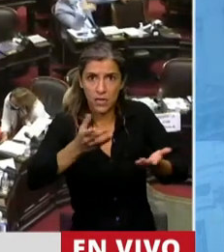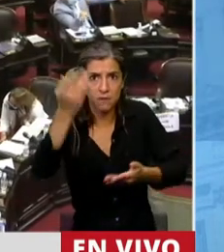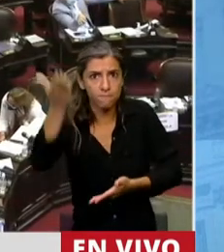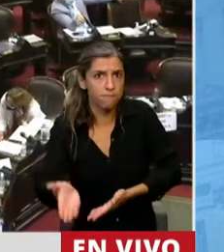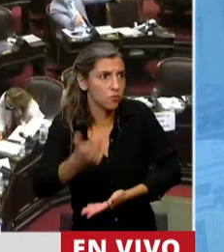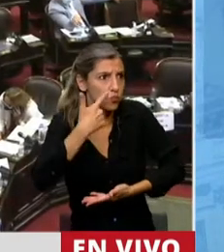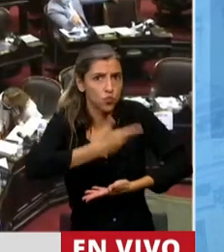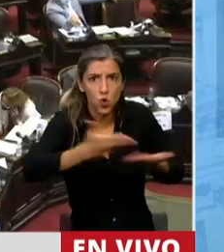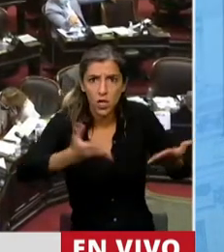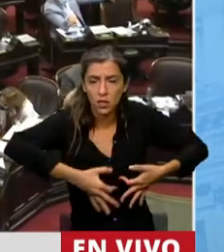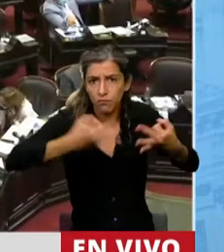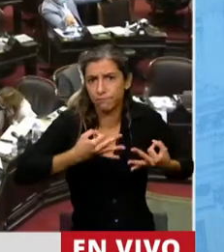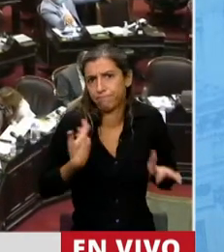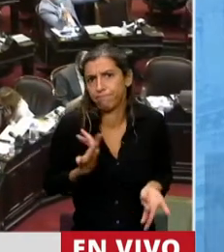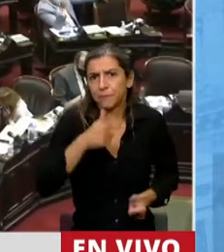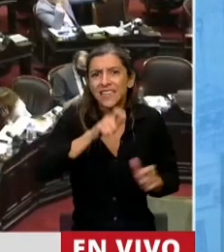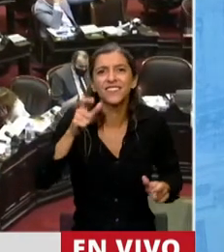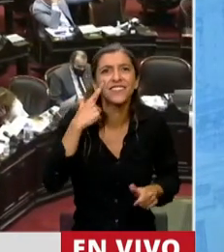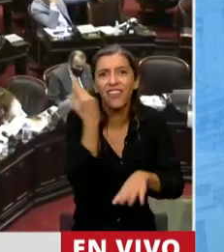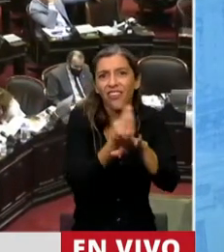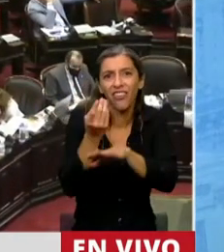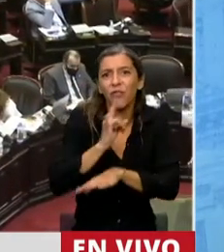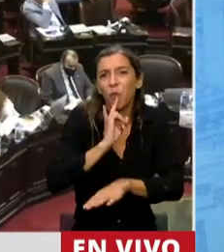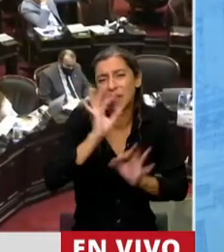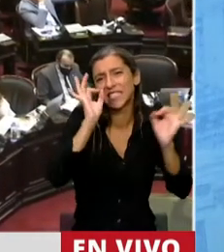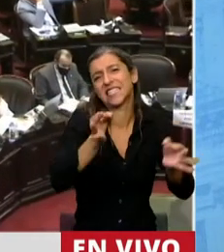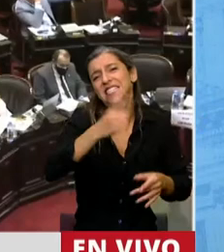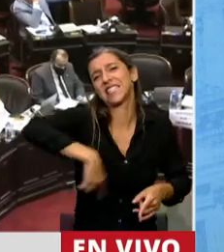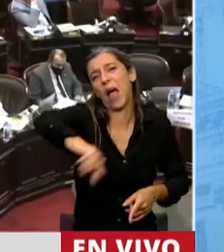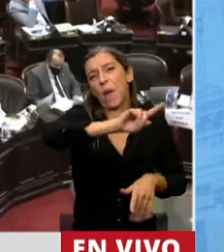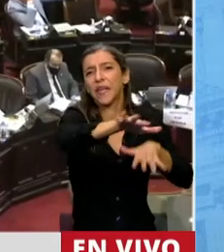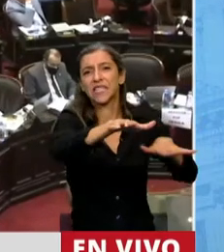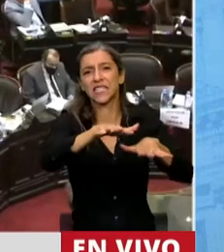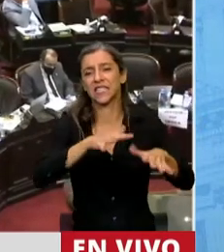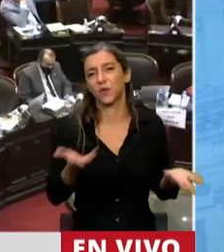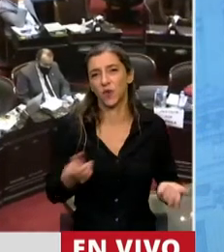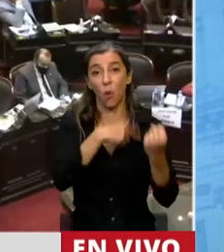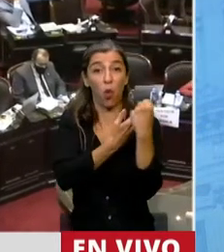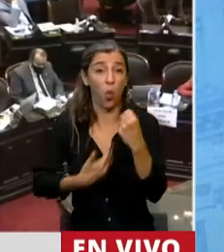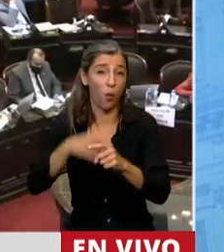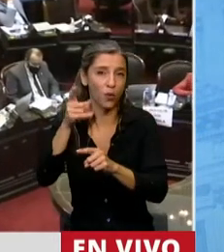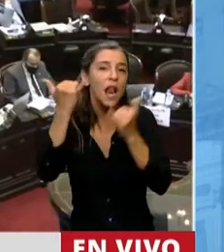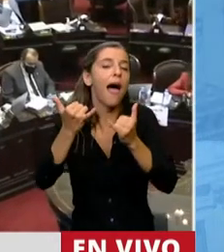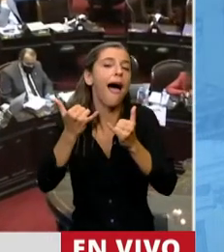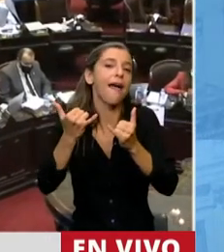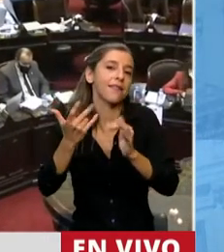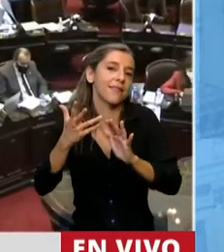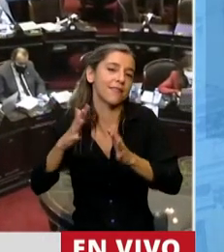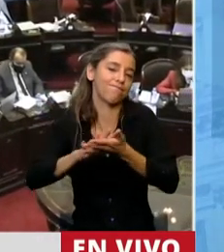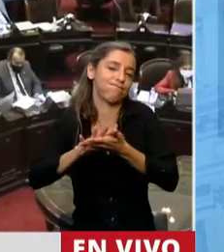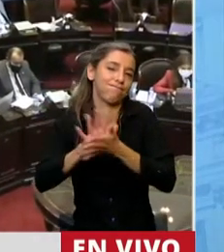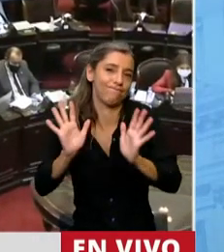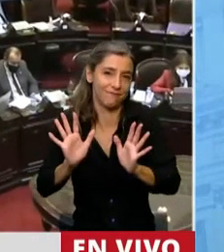la mayoría del pueblo de Tucumán sabe, lo que ocurre con una parte importante del Poder Judicial de Tucumán. En Tucumán